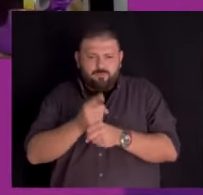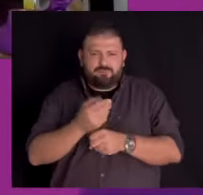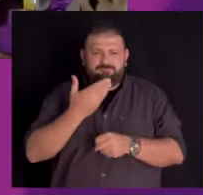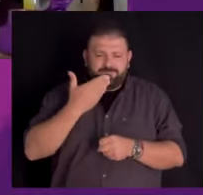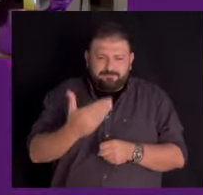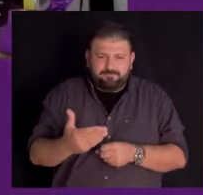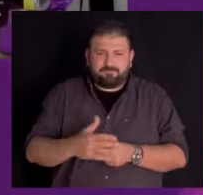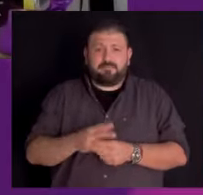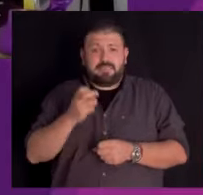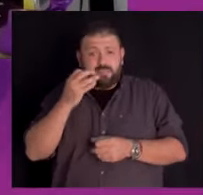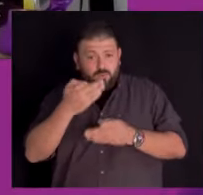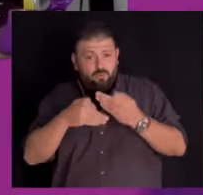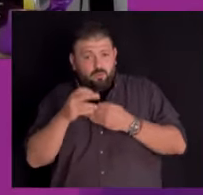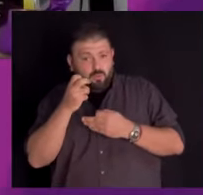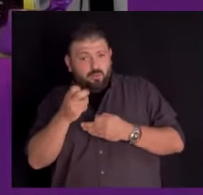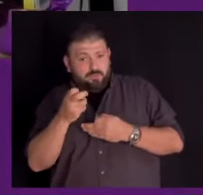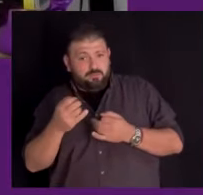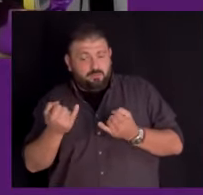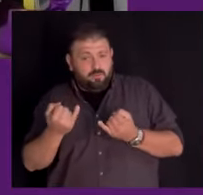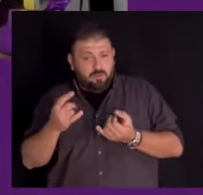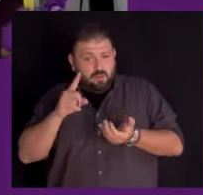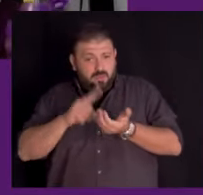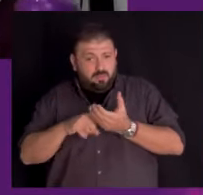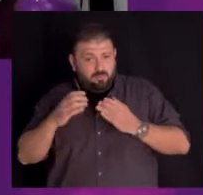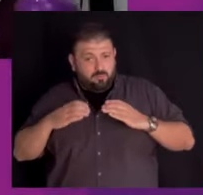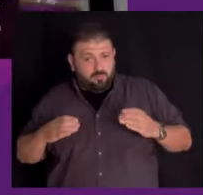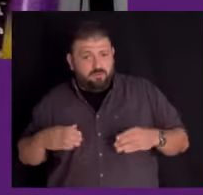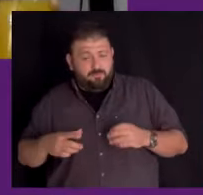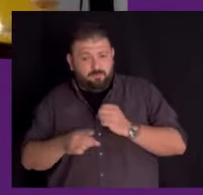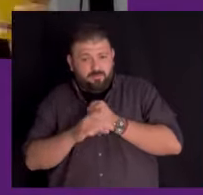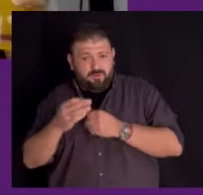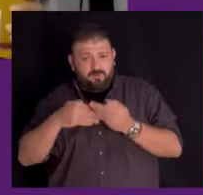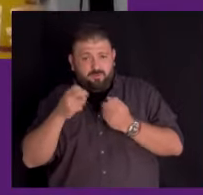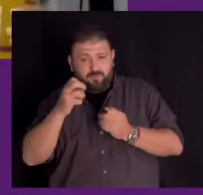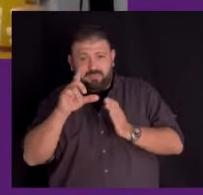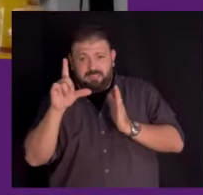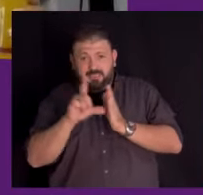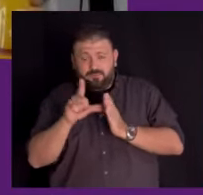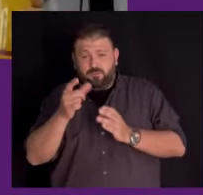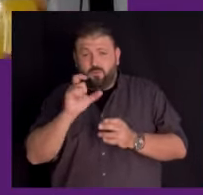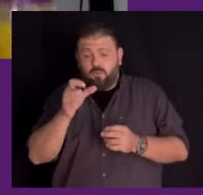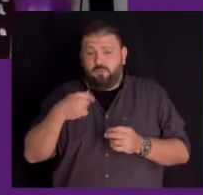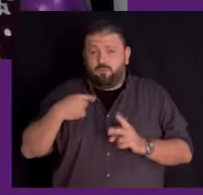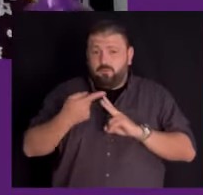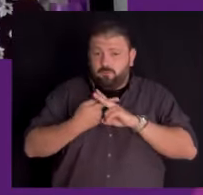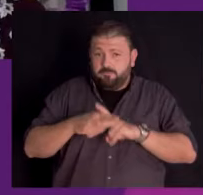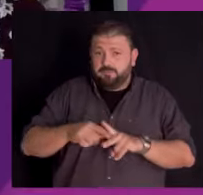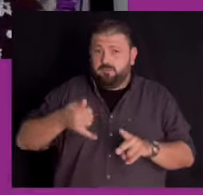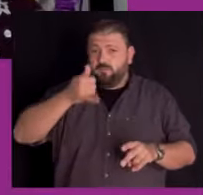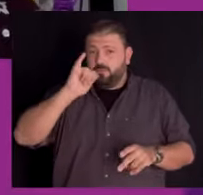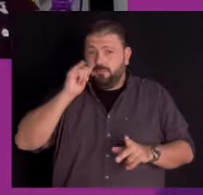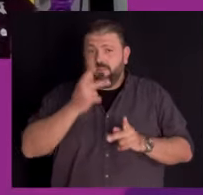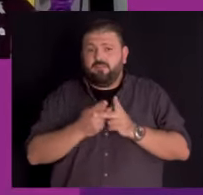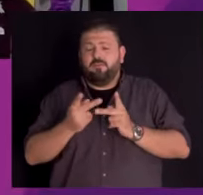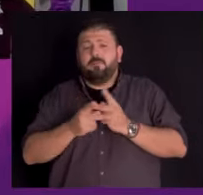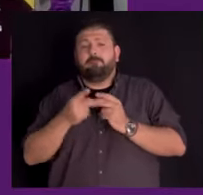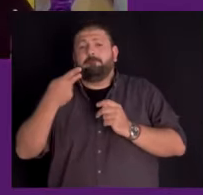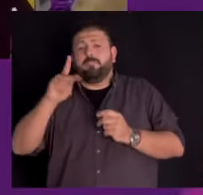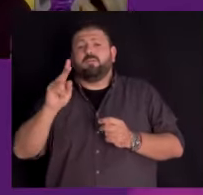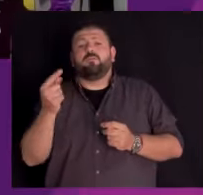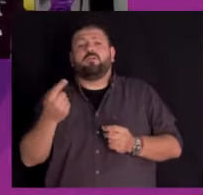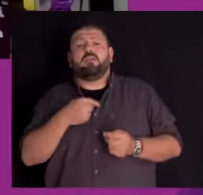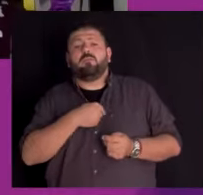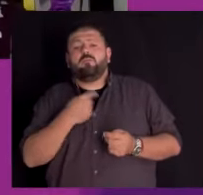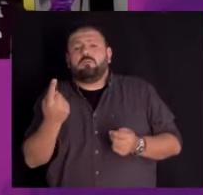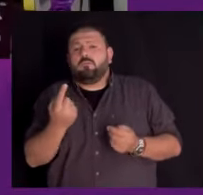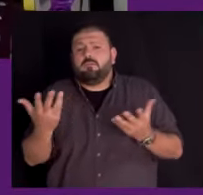esto tiene que ver con nuestro sistema inmunológico, ¿no? Desde la elección de los estoy consumiendo, pero también qué estoy haciendo o qué me